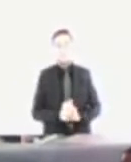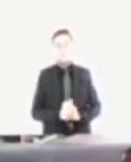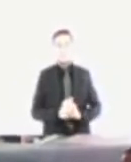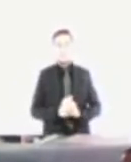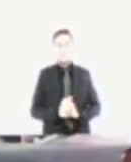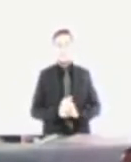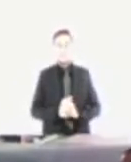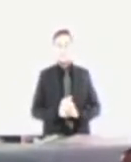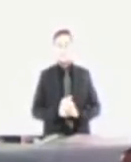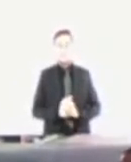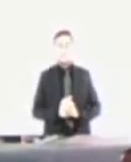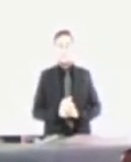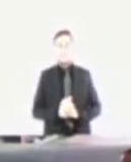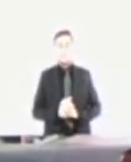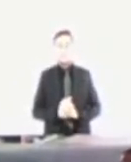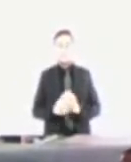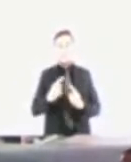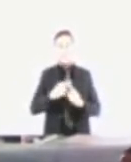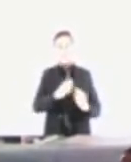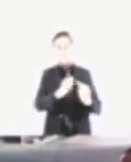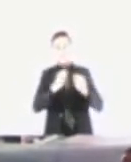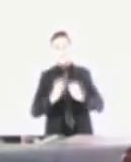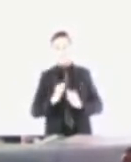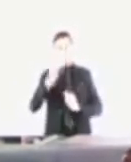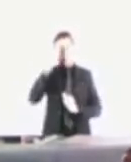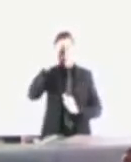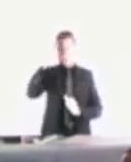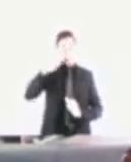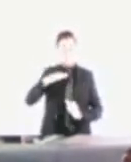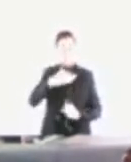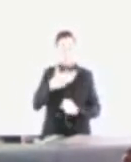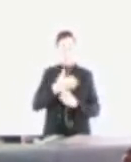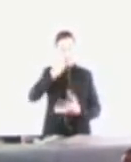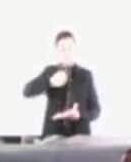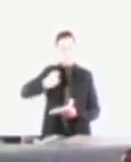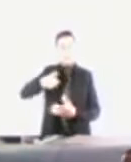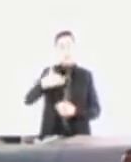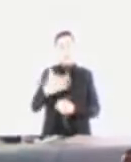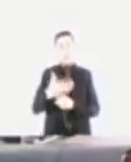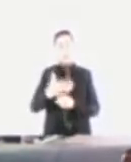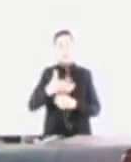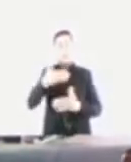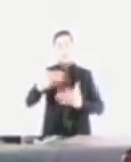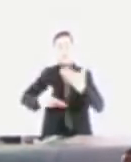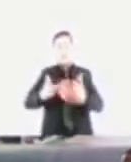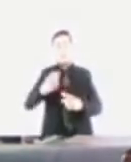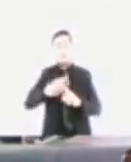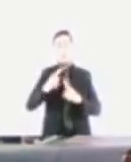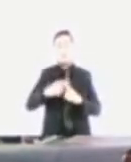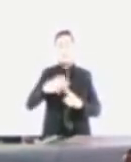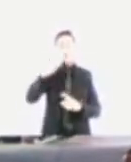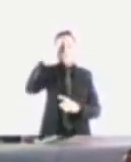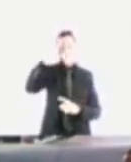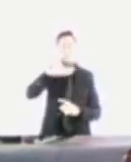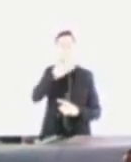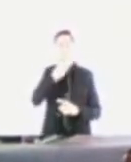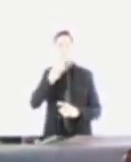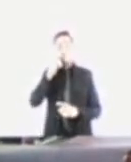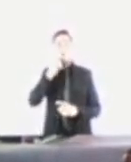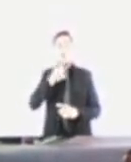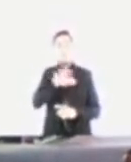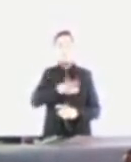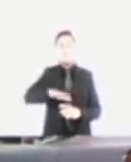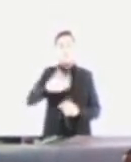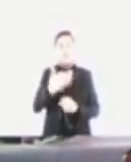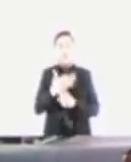en obsequio a la instrucción del magistrado presidente, procedo a pasar lista de presentes a las y los magistrados del Pleno del Supremo Tribunal